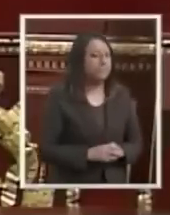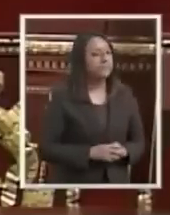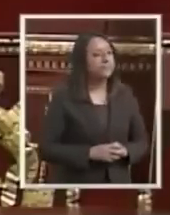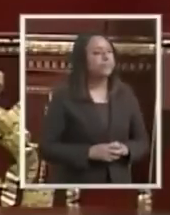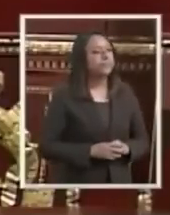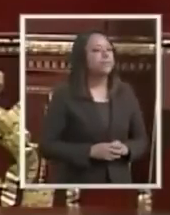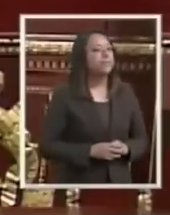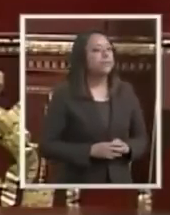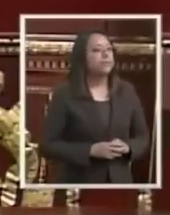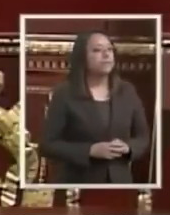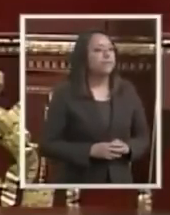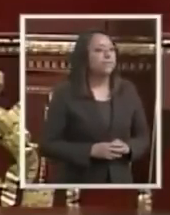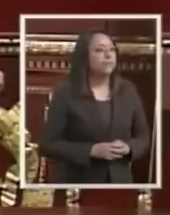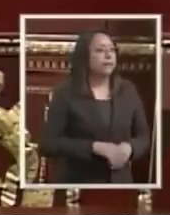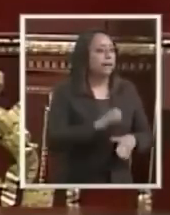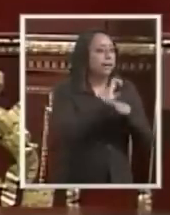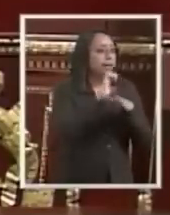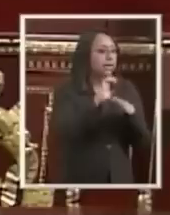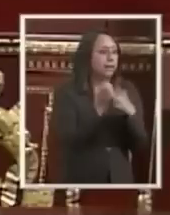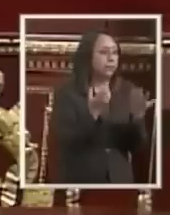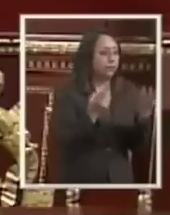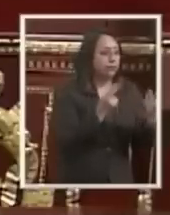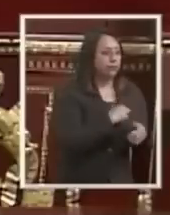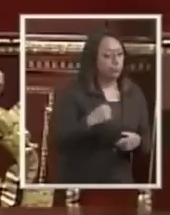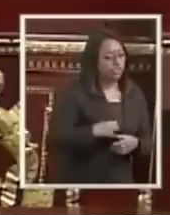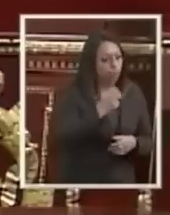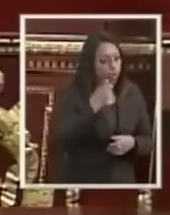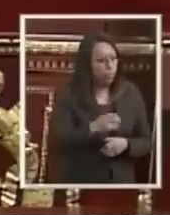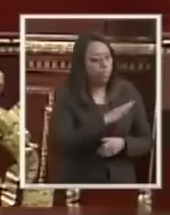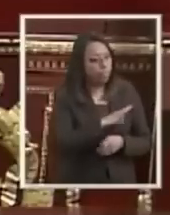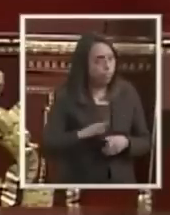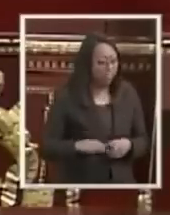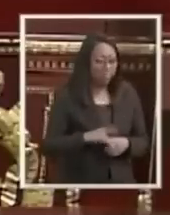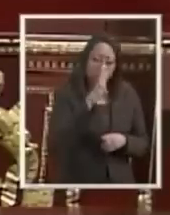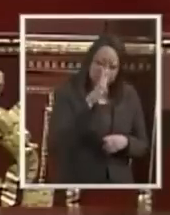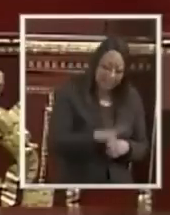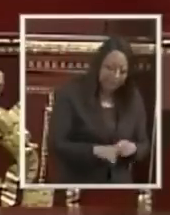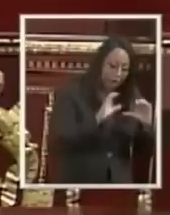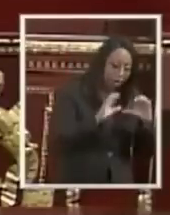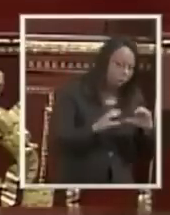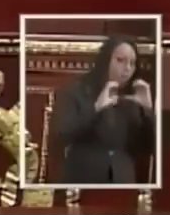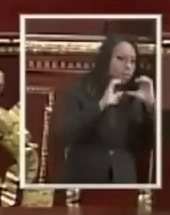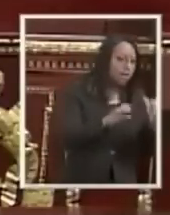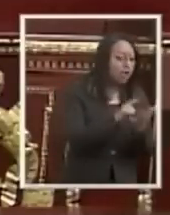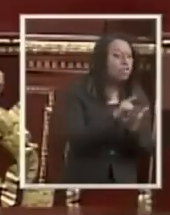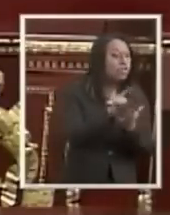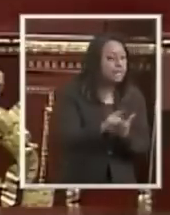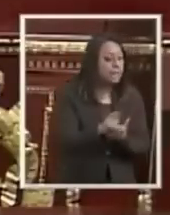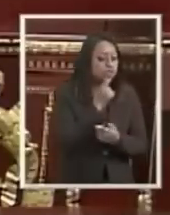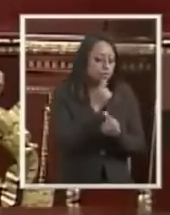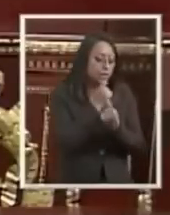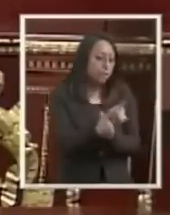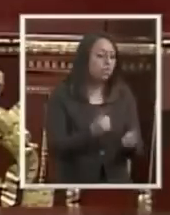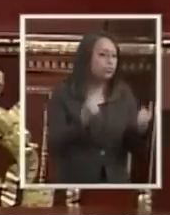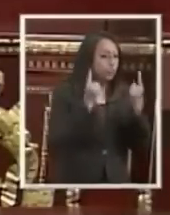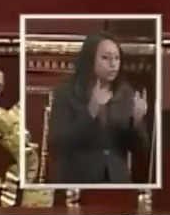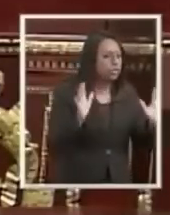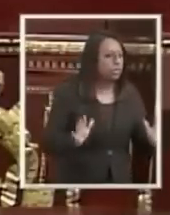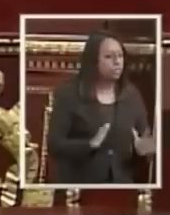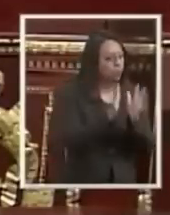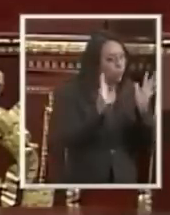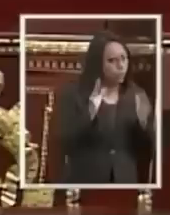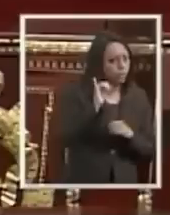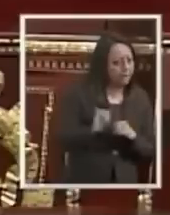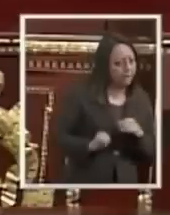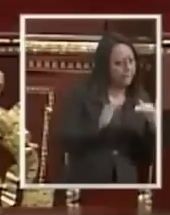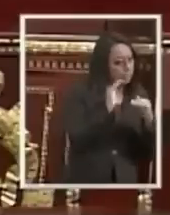manera, estaremos verdaderamente velando por los derechos básicos de los niños y promoviendo el interés superior de la